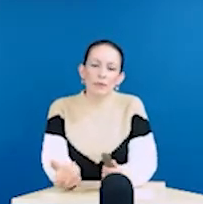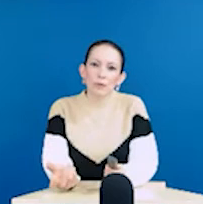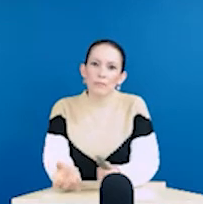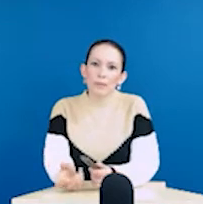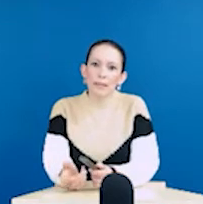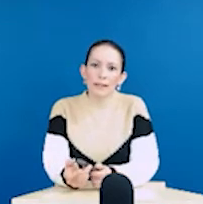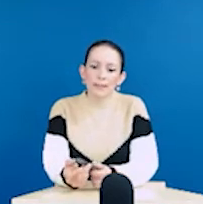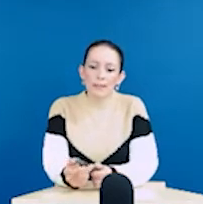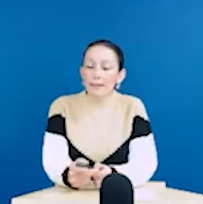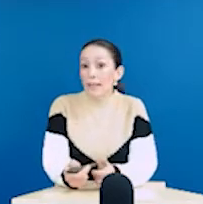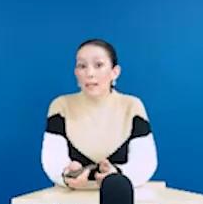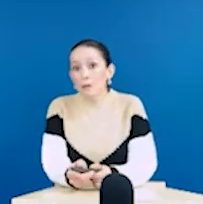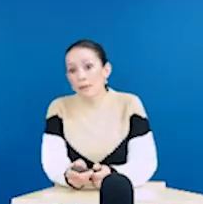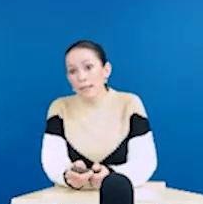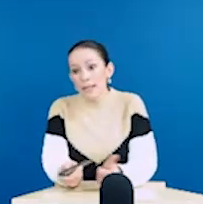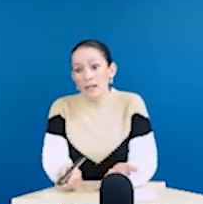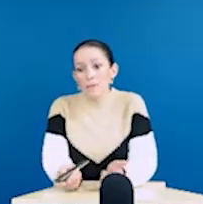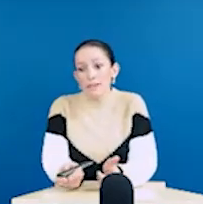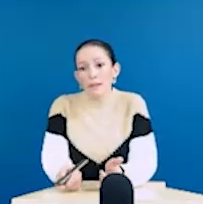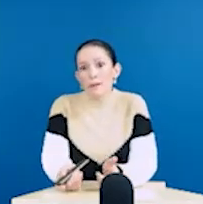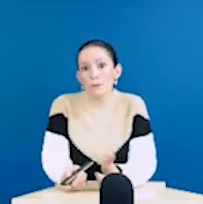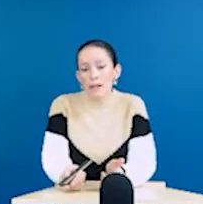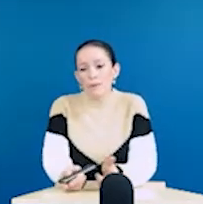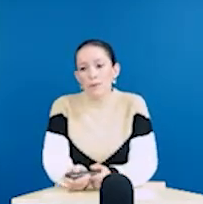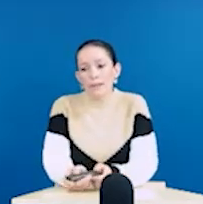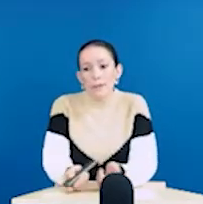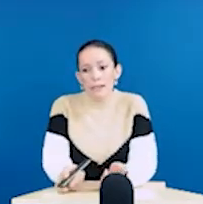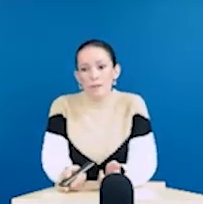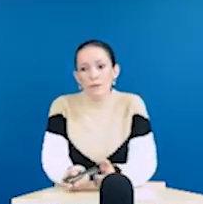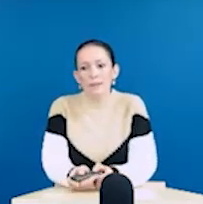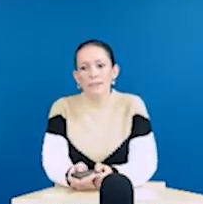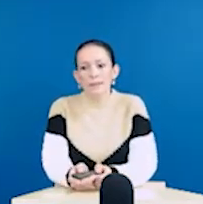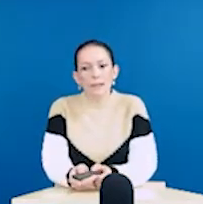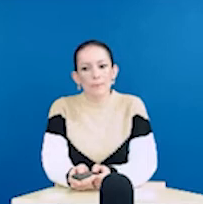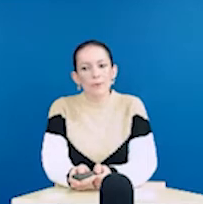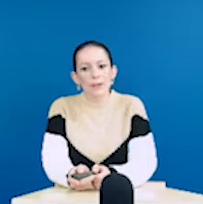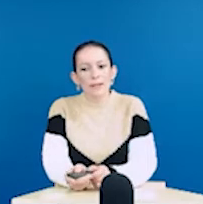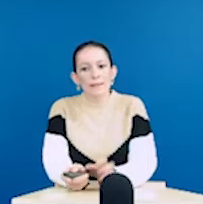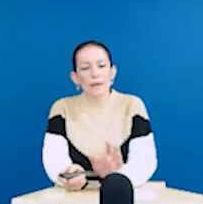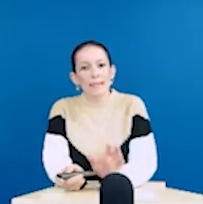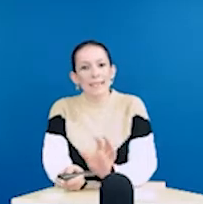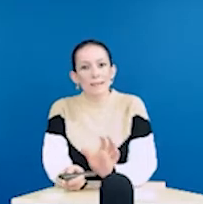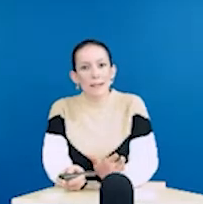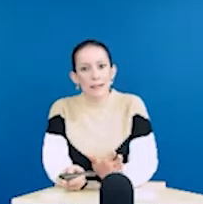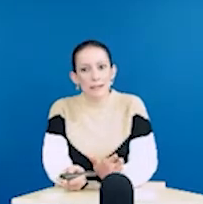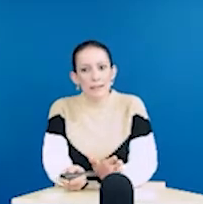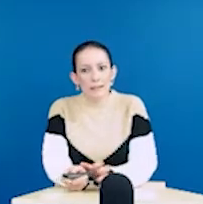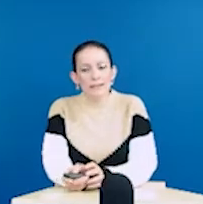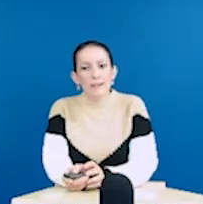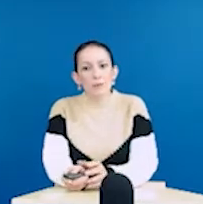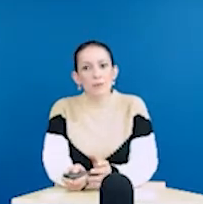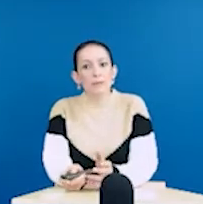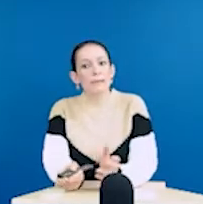características en esos signos vitales de que algo no anda bien. Entonces necesitamos saber de